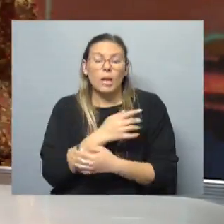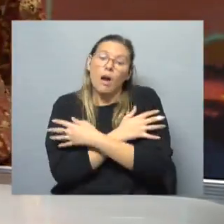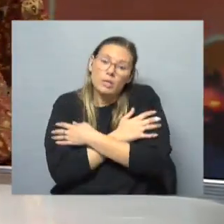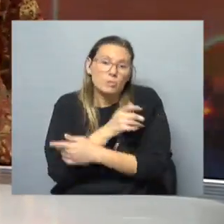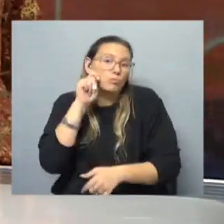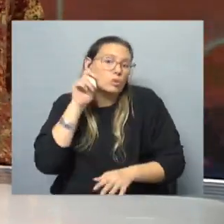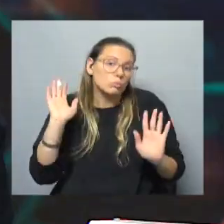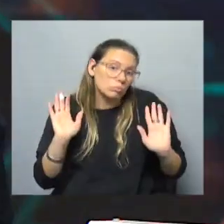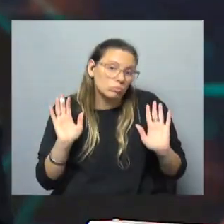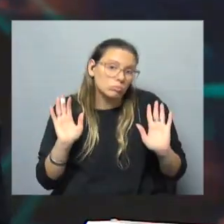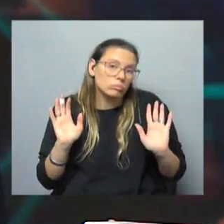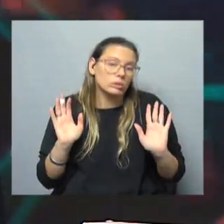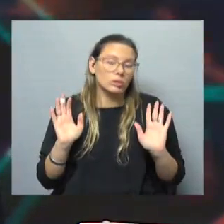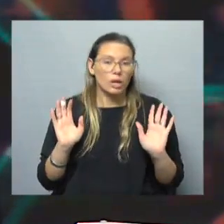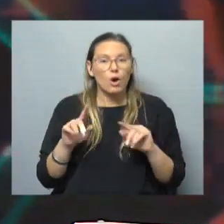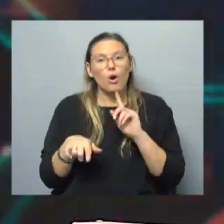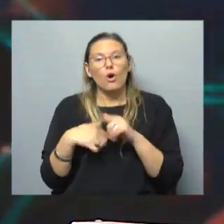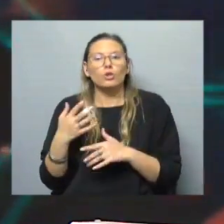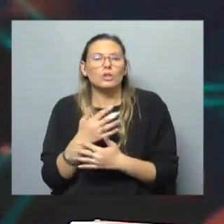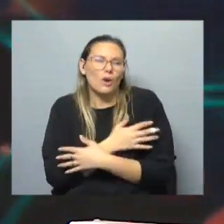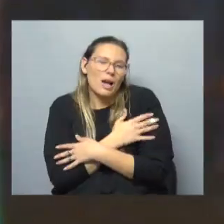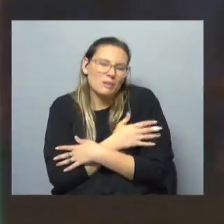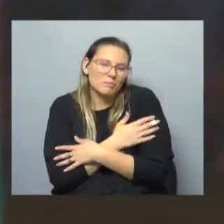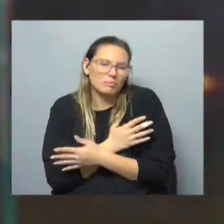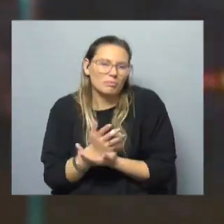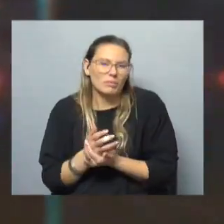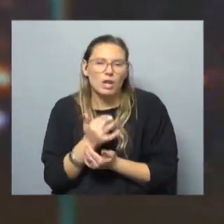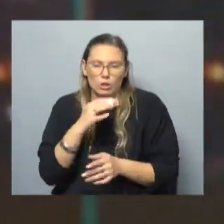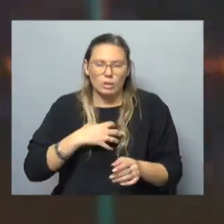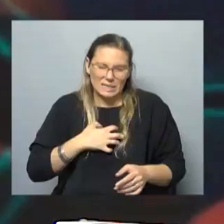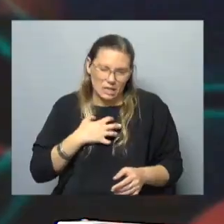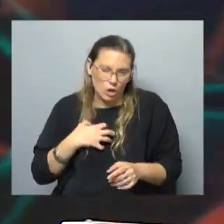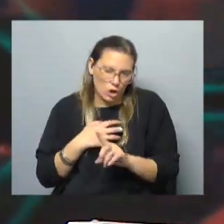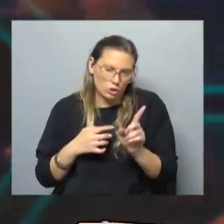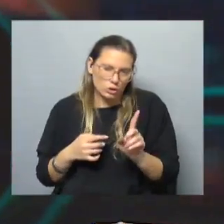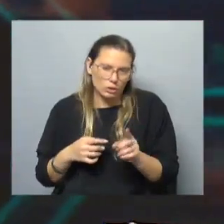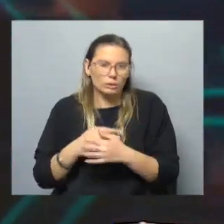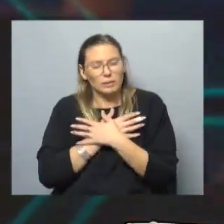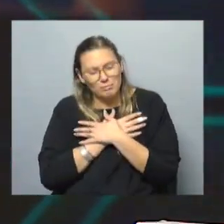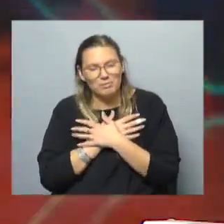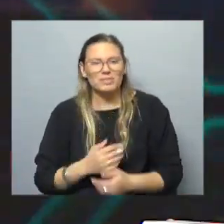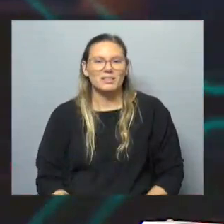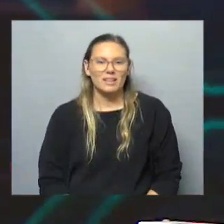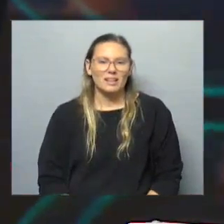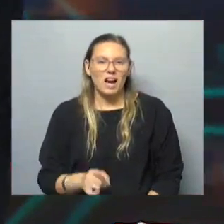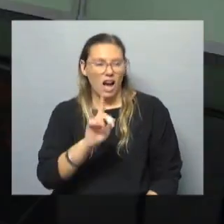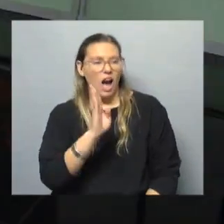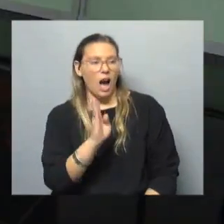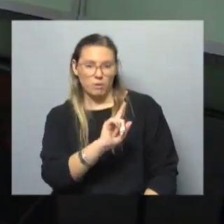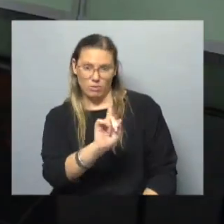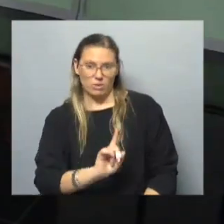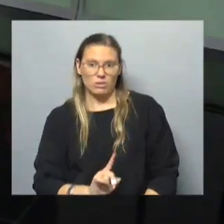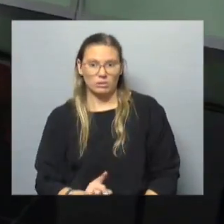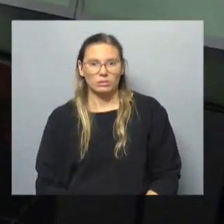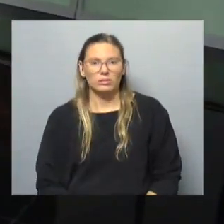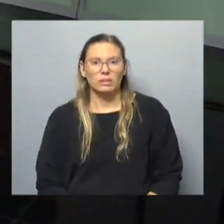damos besos. Es con otra calidez. No sé si. Bueno, no te pongas celoso. No, Pablo no. No, ahí quédate ahí.